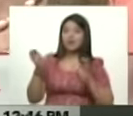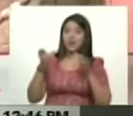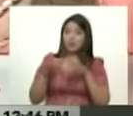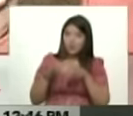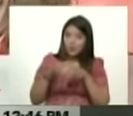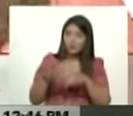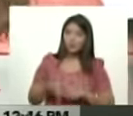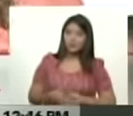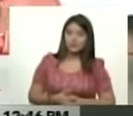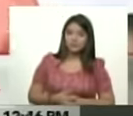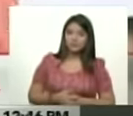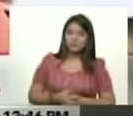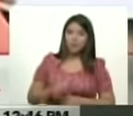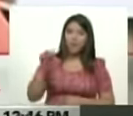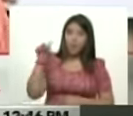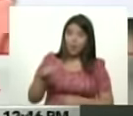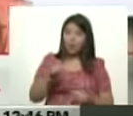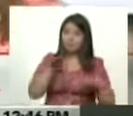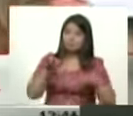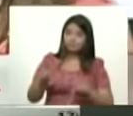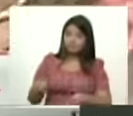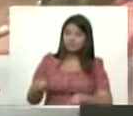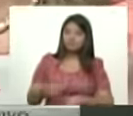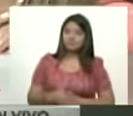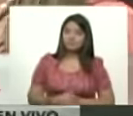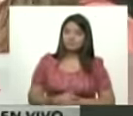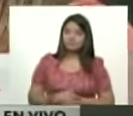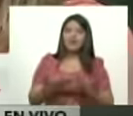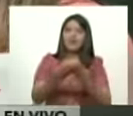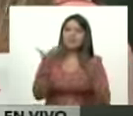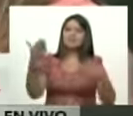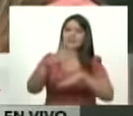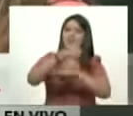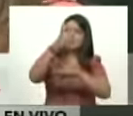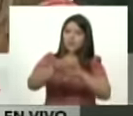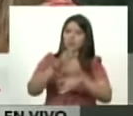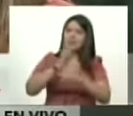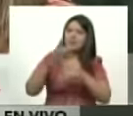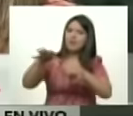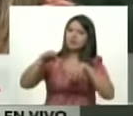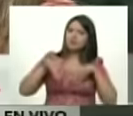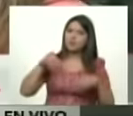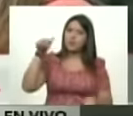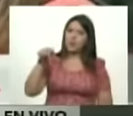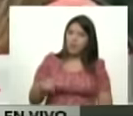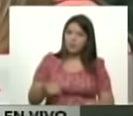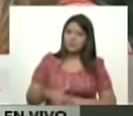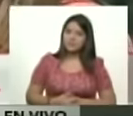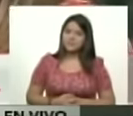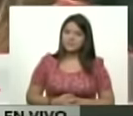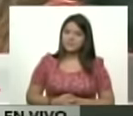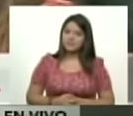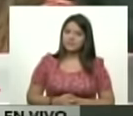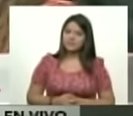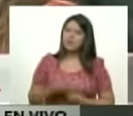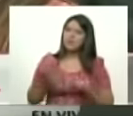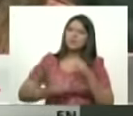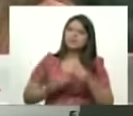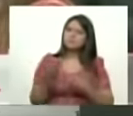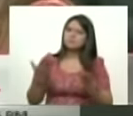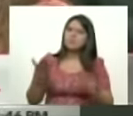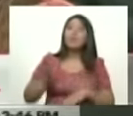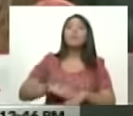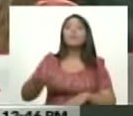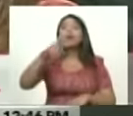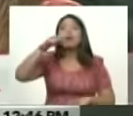está tomando posesión el día de hoy, si esa directiva se va a asumir el día de hoy, lo va a hacer porque